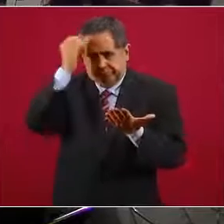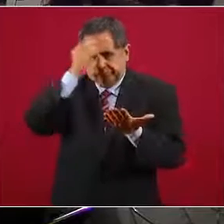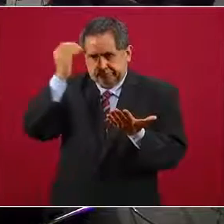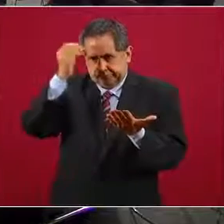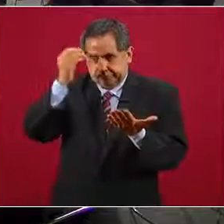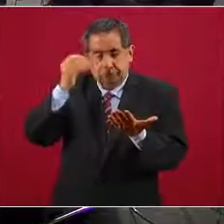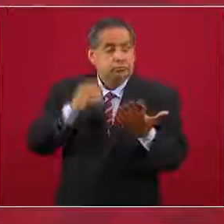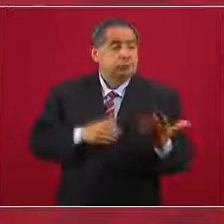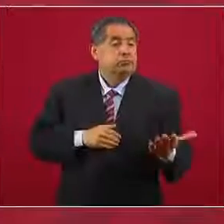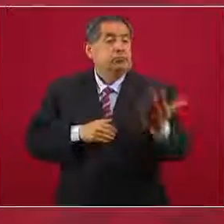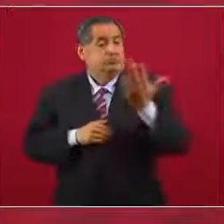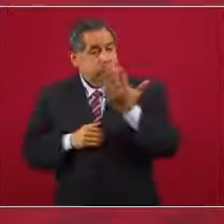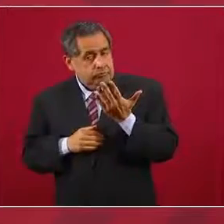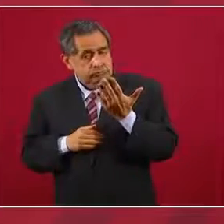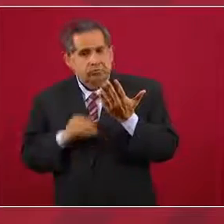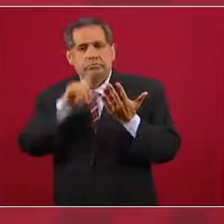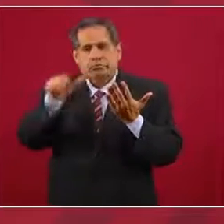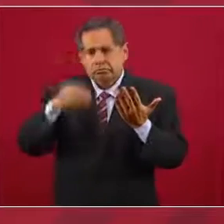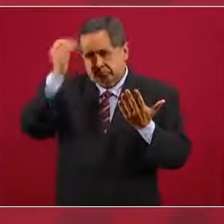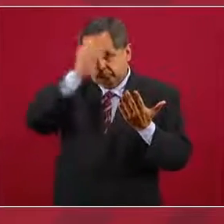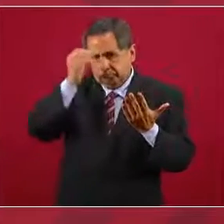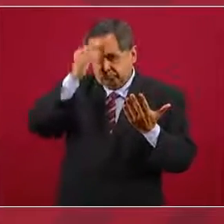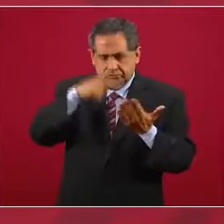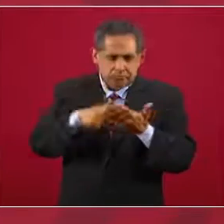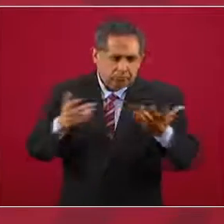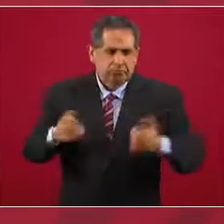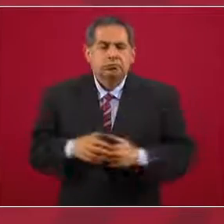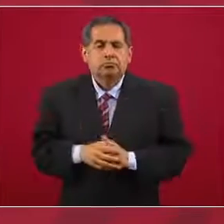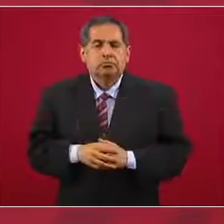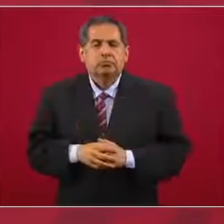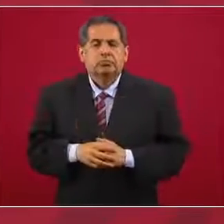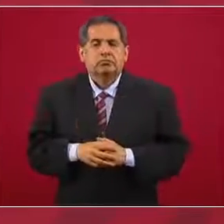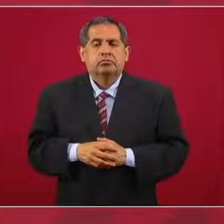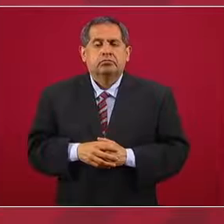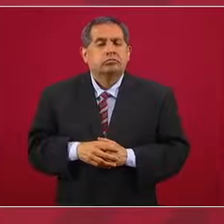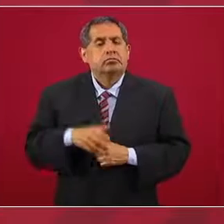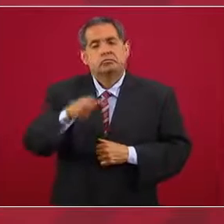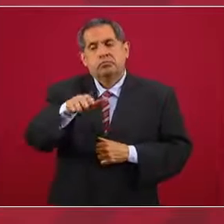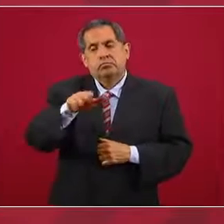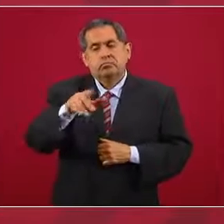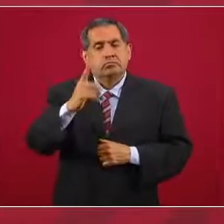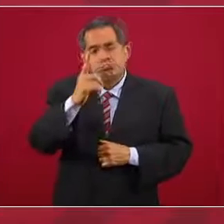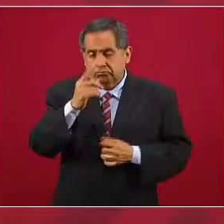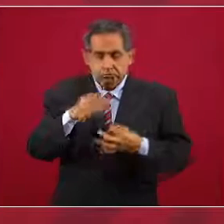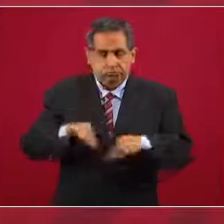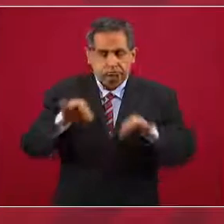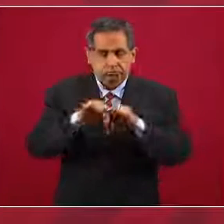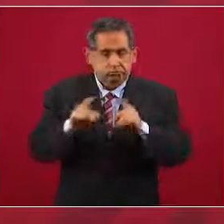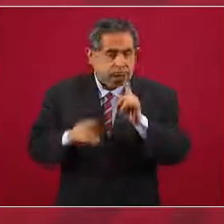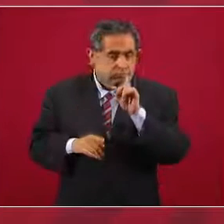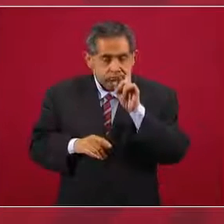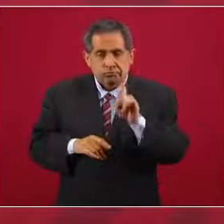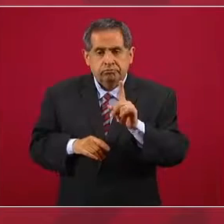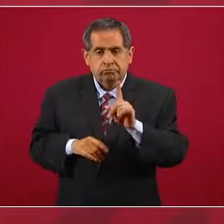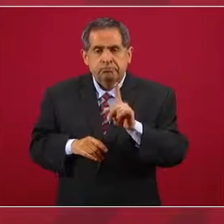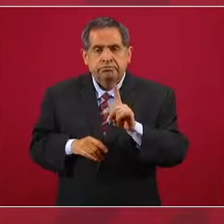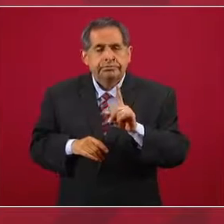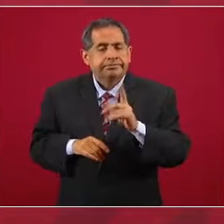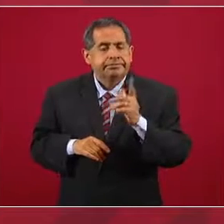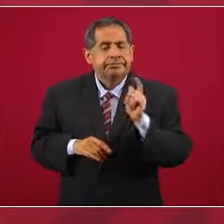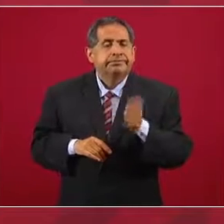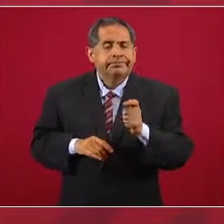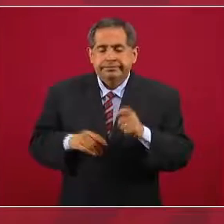con gusto opinaré. Ahora, sobre lo que hicimos. Para nosotros es muy importante, ha sido muy importante desde el